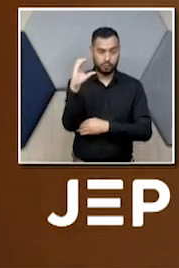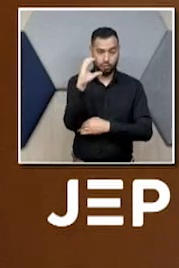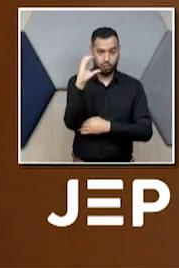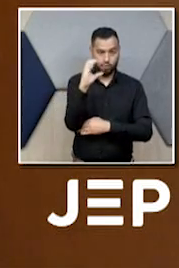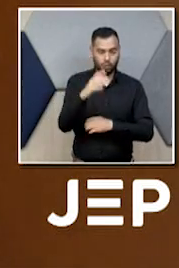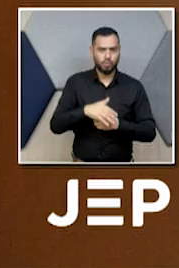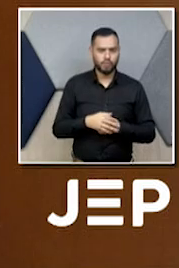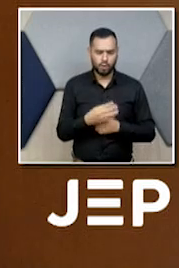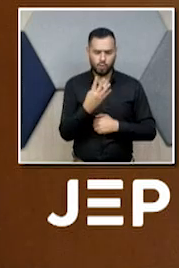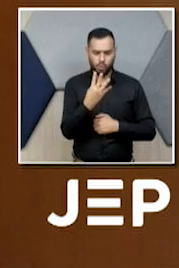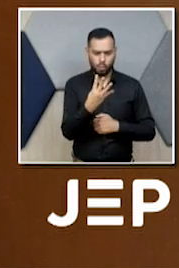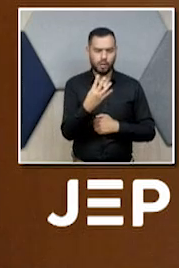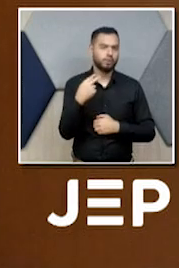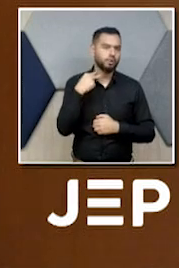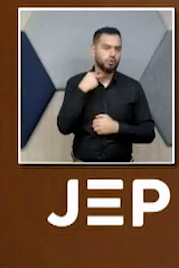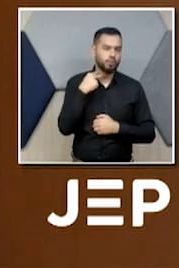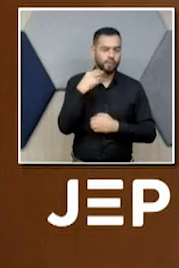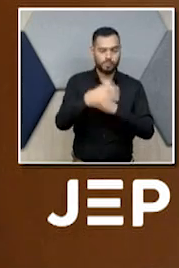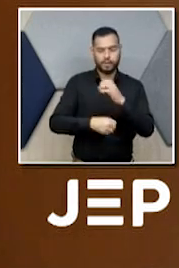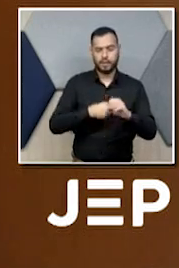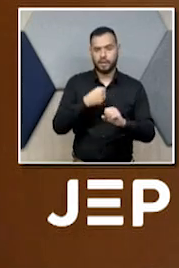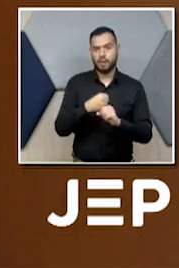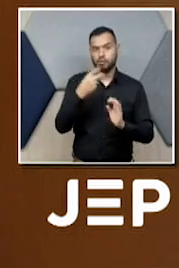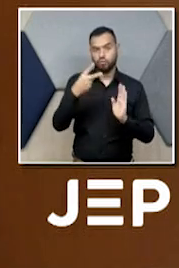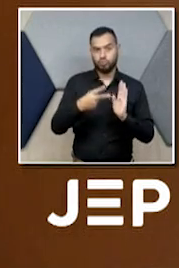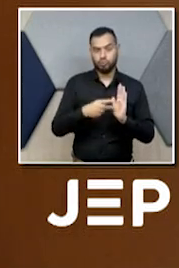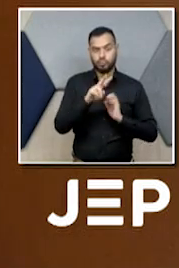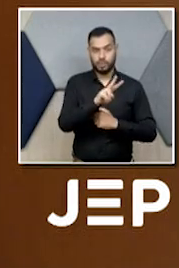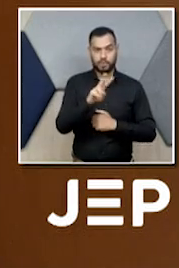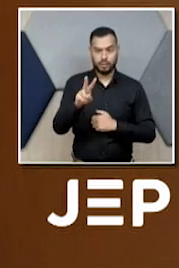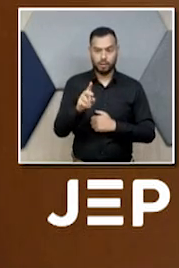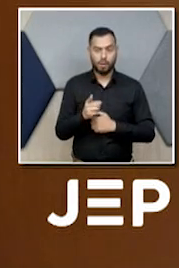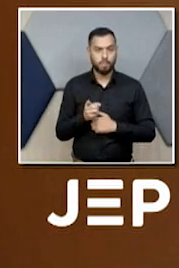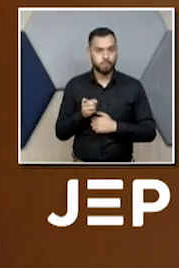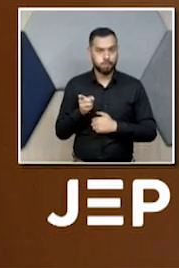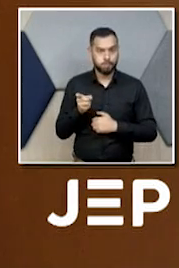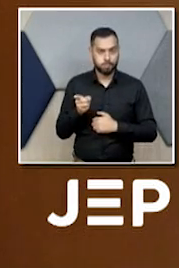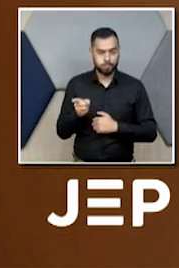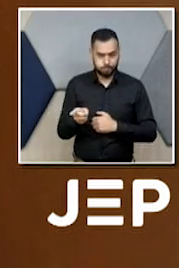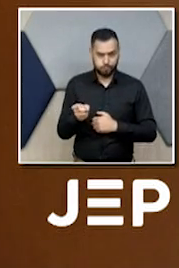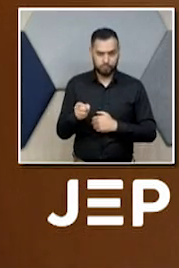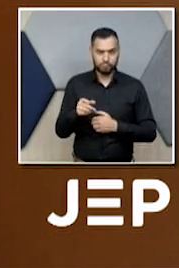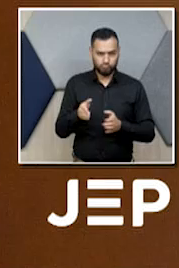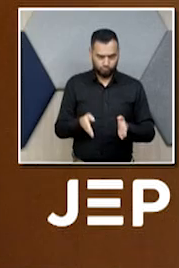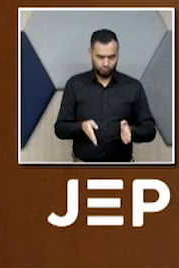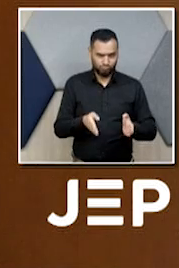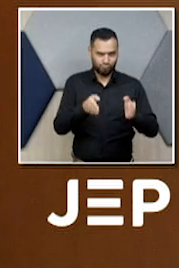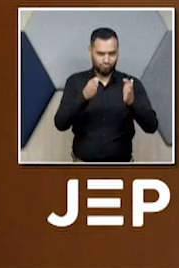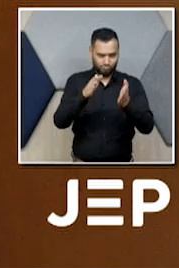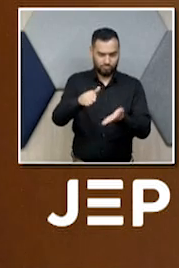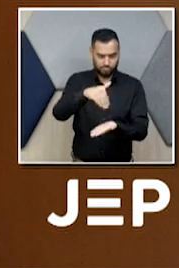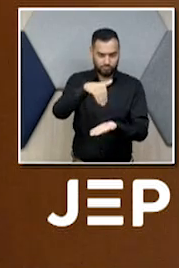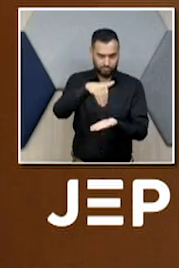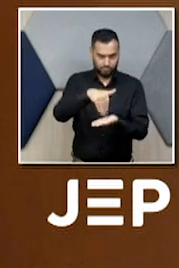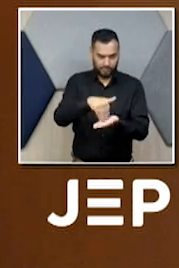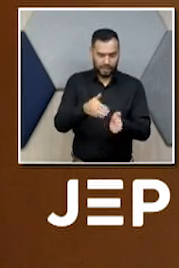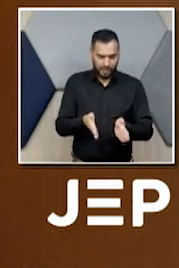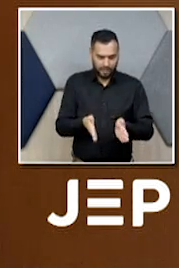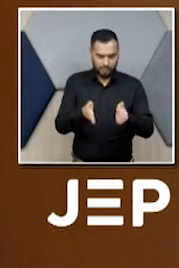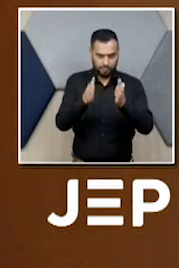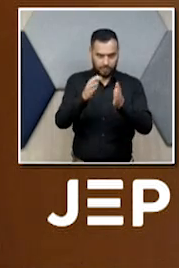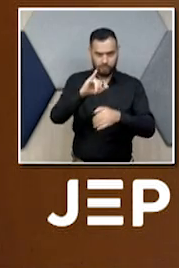de 2022, hacen presencia en las instalaciones de la Jurisdicción Especial para la